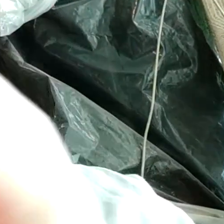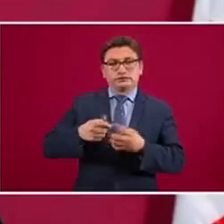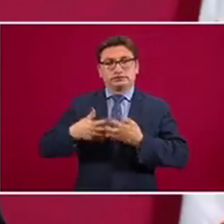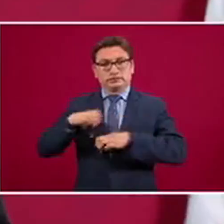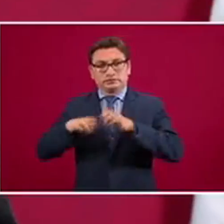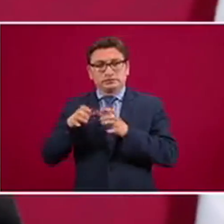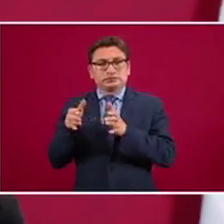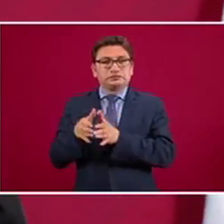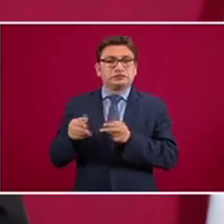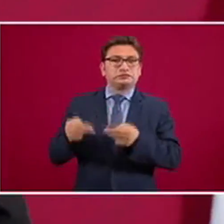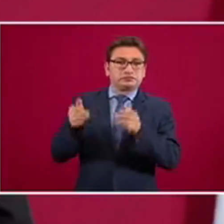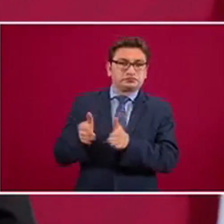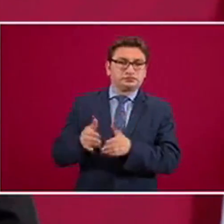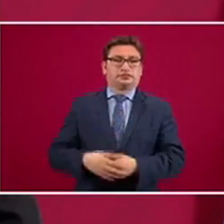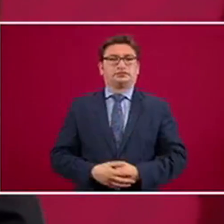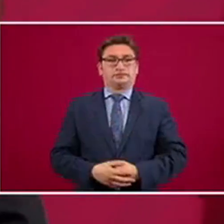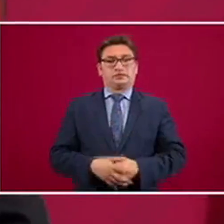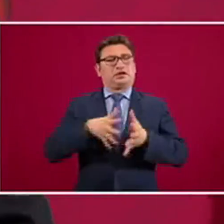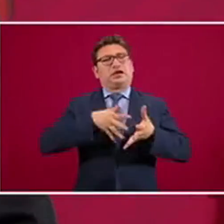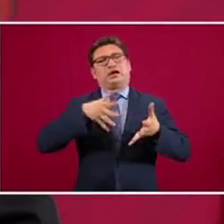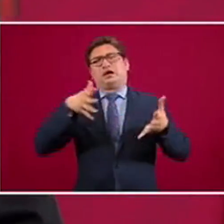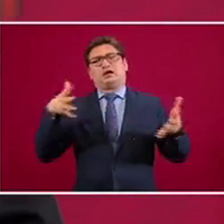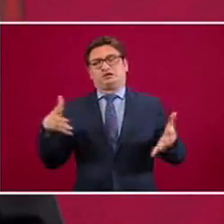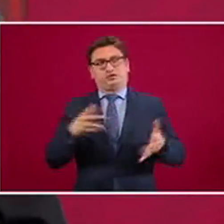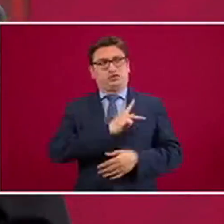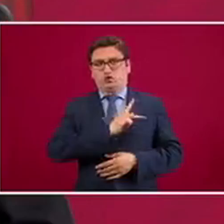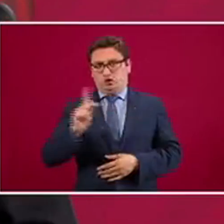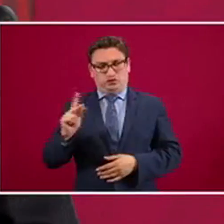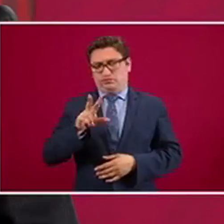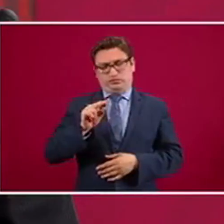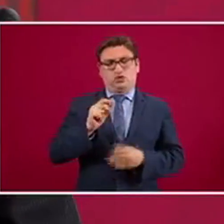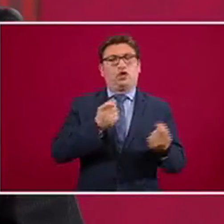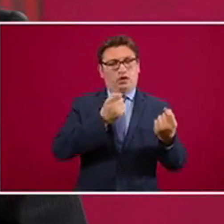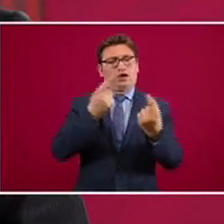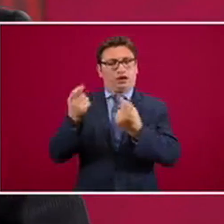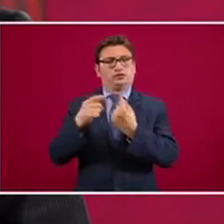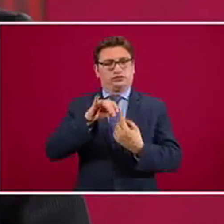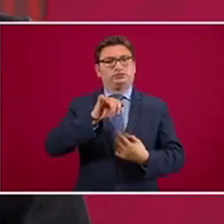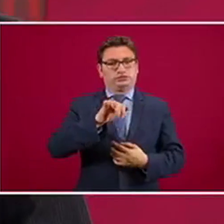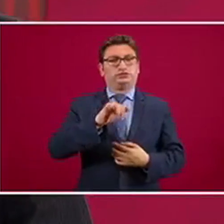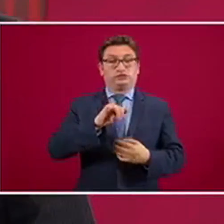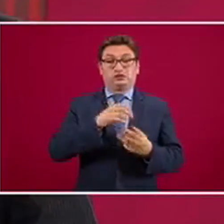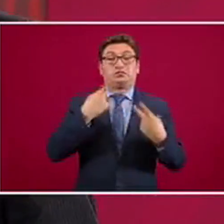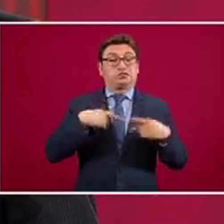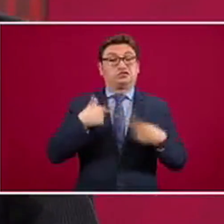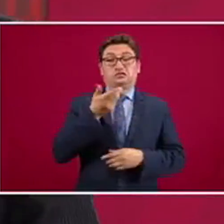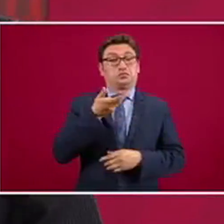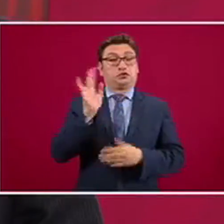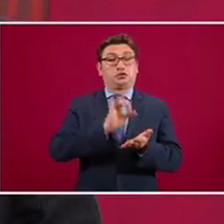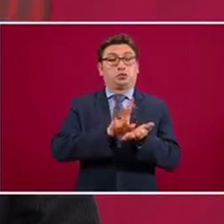ellos. Las grandes empresas, no todas desde luego, pero sí hubieron algunas que despidieron